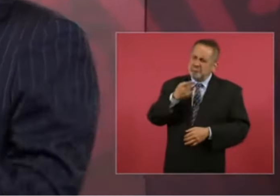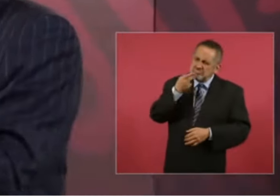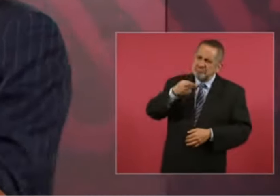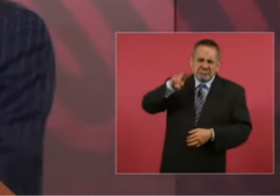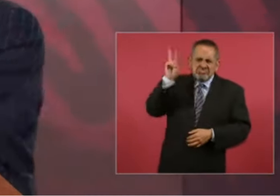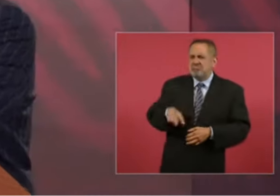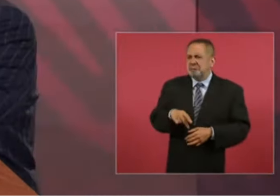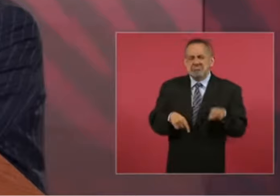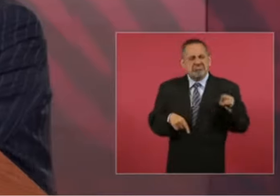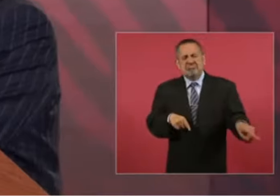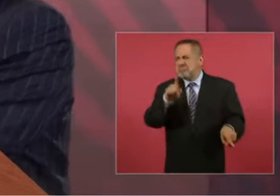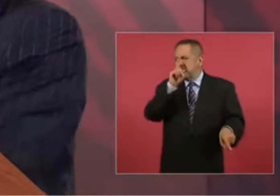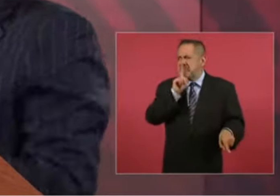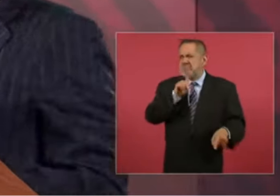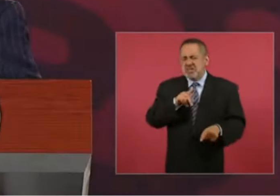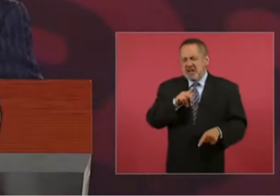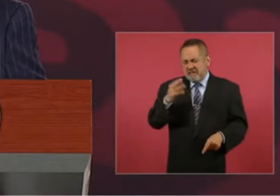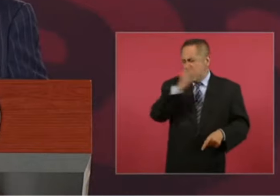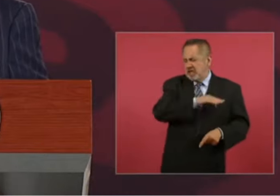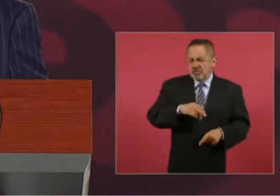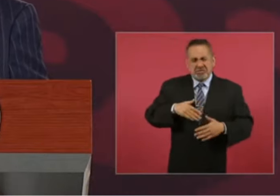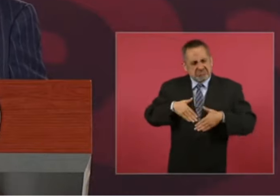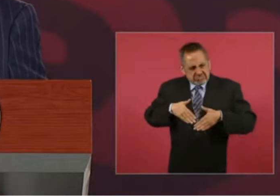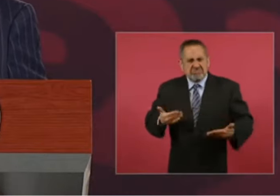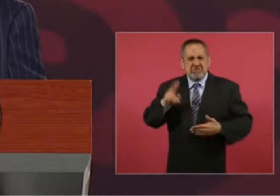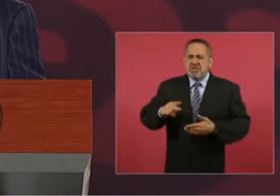decir: eso es mentira.